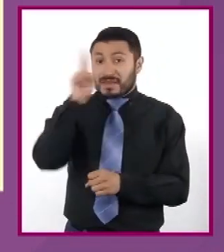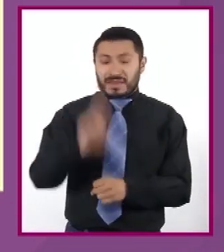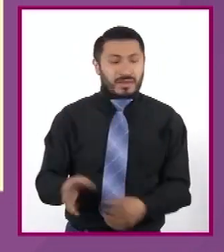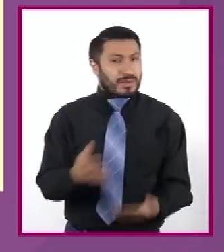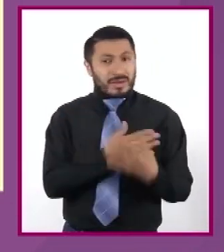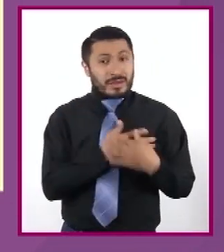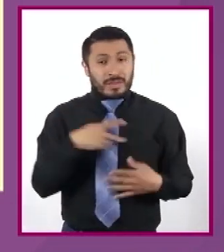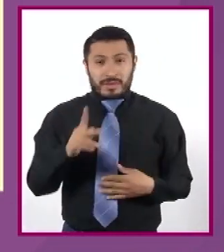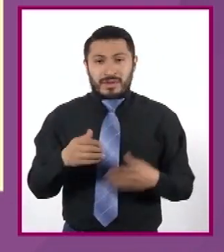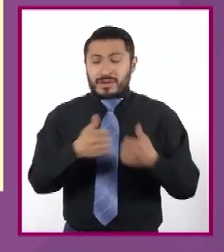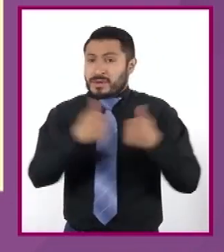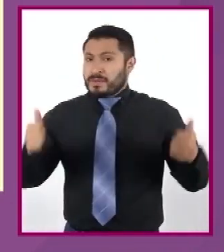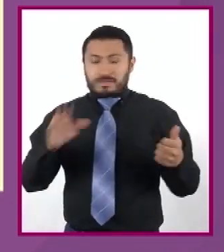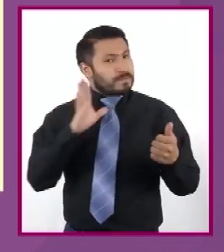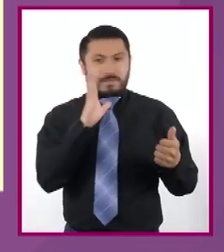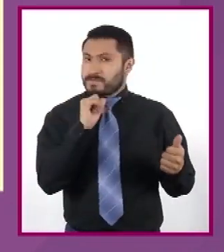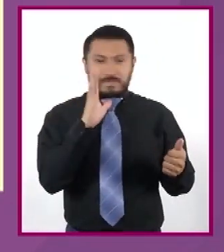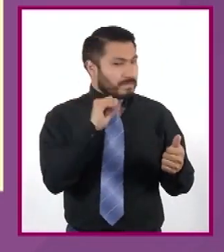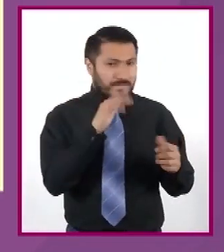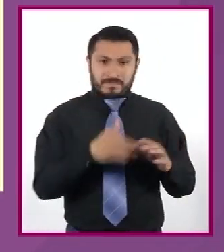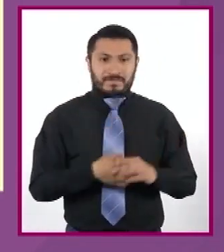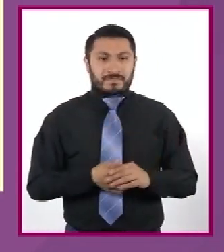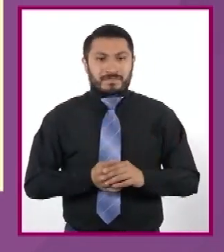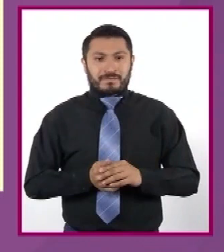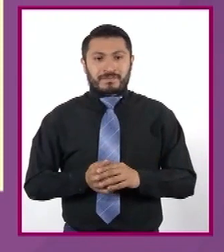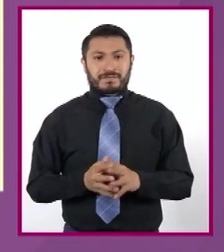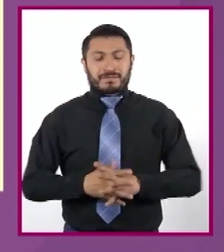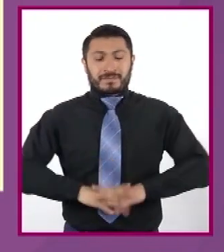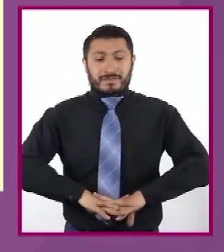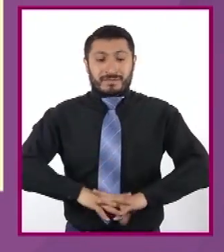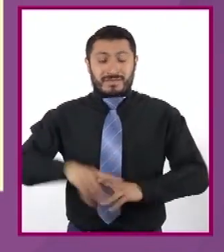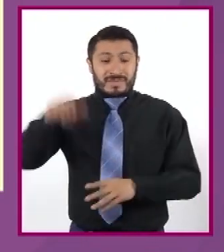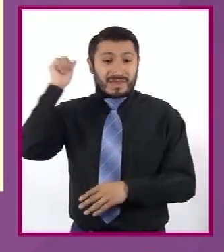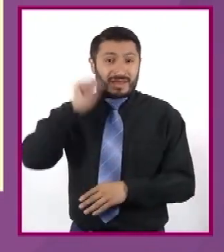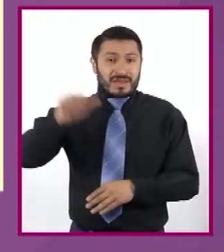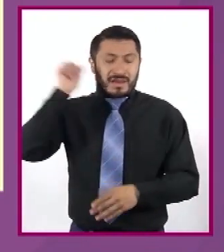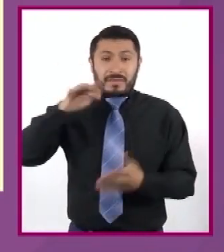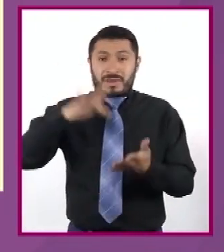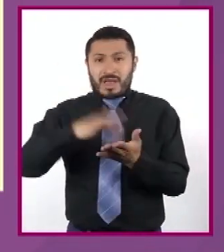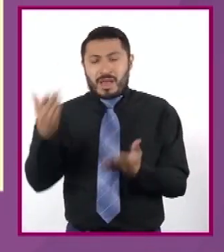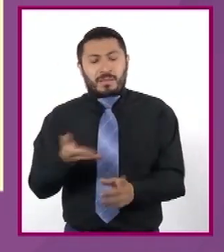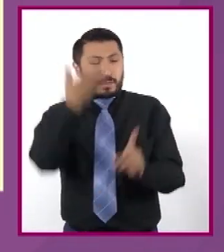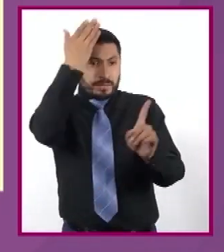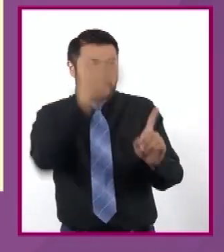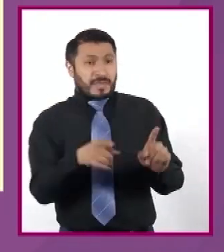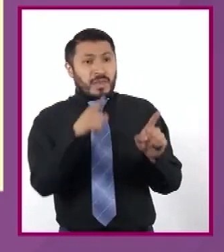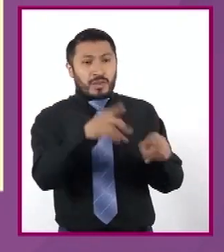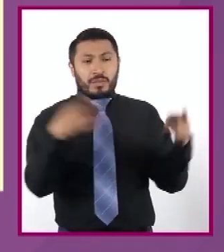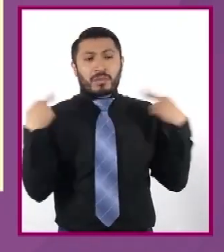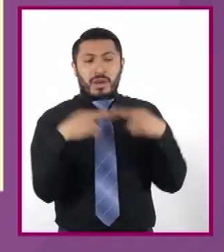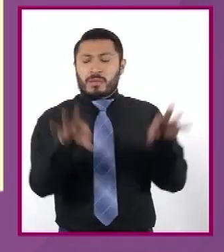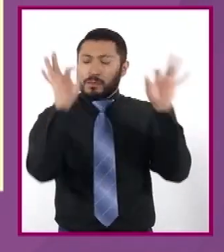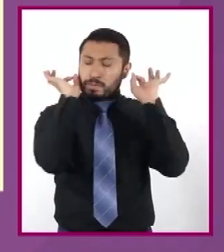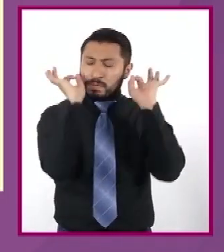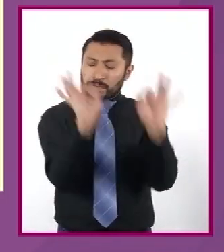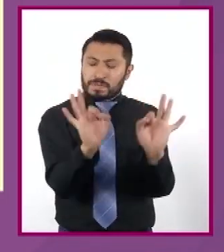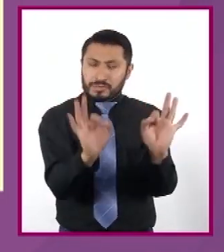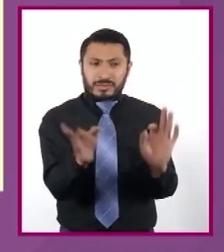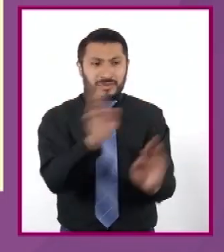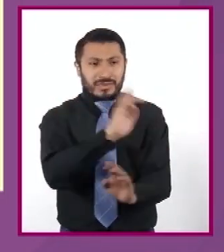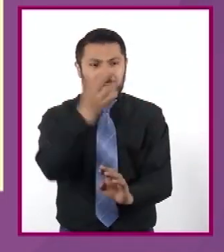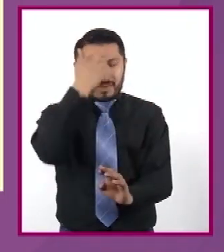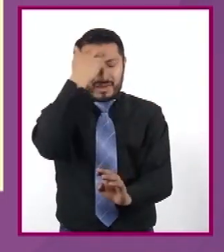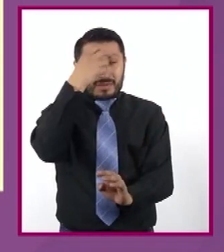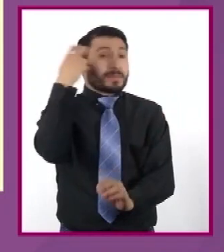no pueden estar separados. Siempre estaré agradecida con usted. Es un excelente instructor. Lo